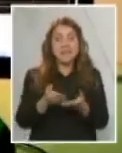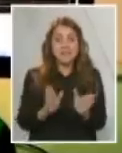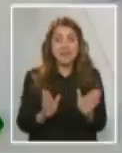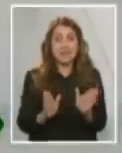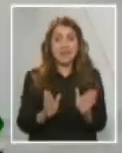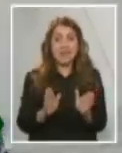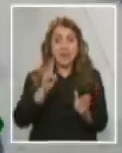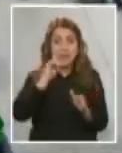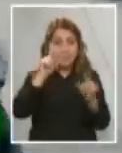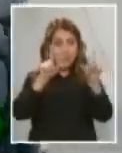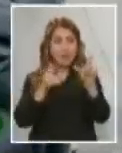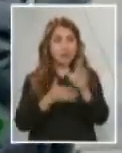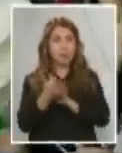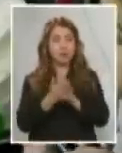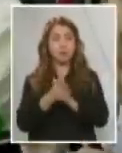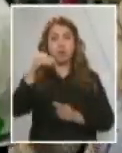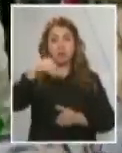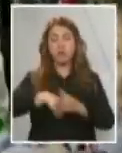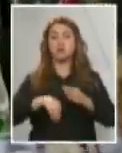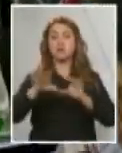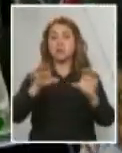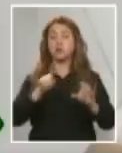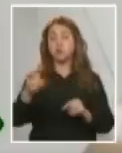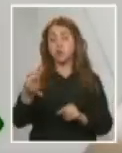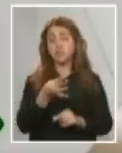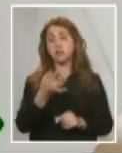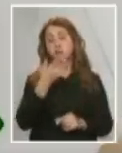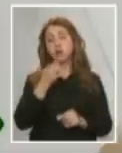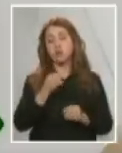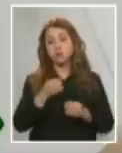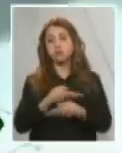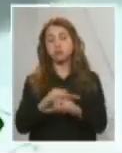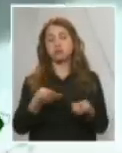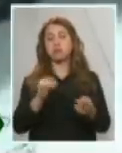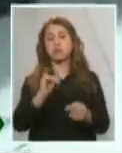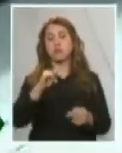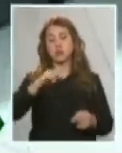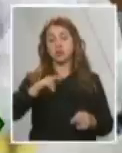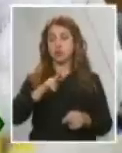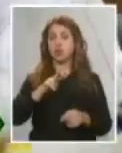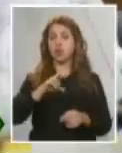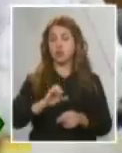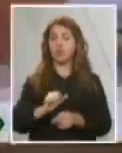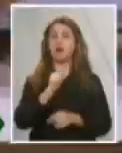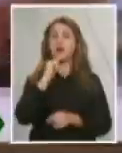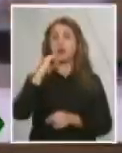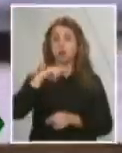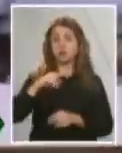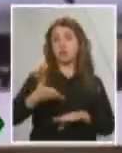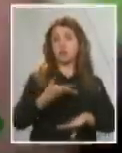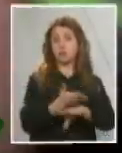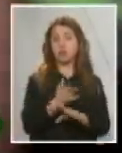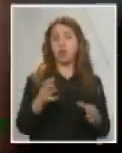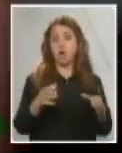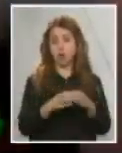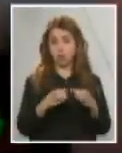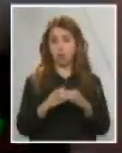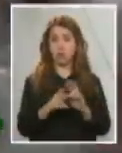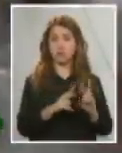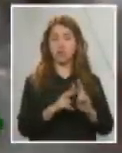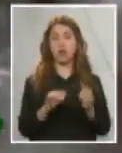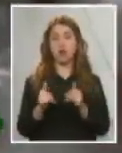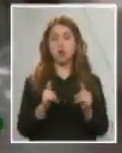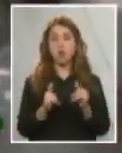Para ponerse a pensar. Dentro de esas cosas, cuando decías, porque en el lanzamiento del Innovatón se les pidió a grupos que hicieran